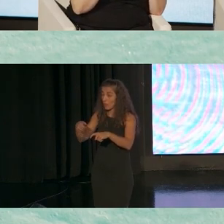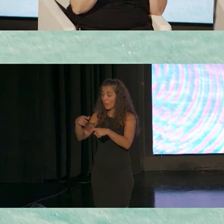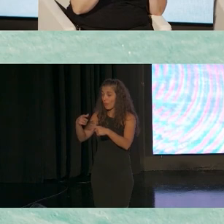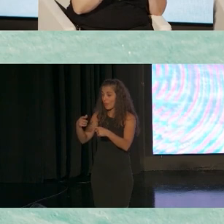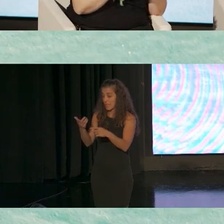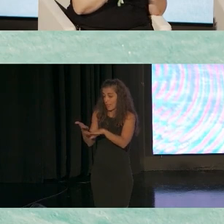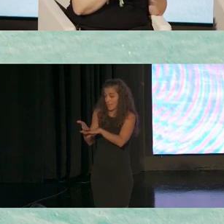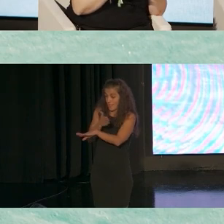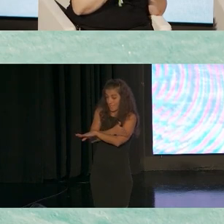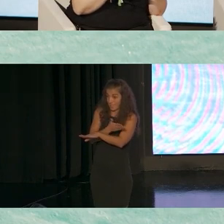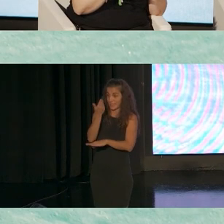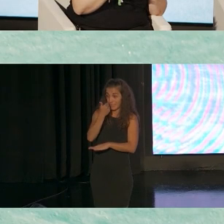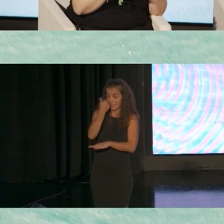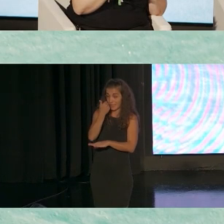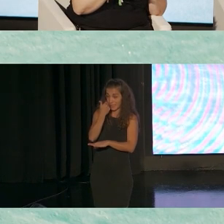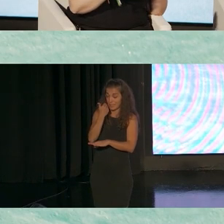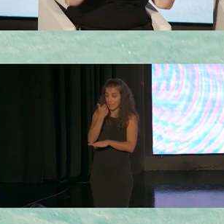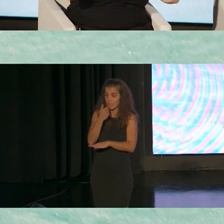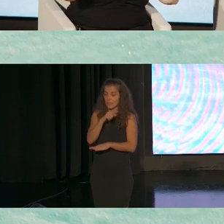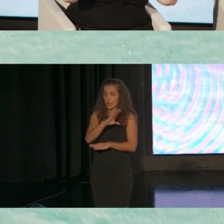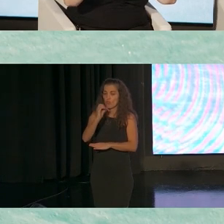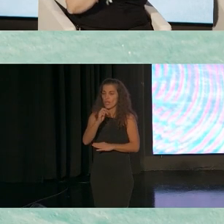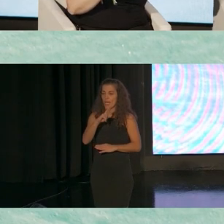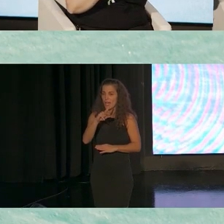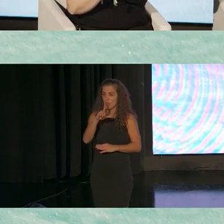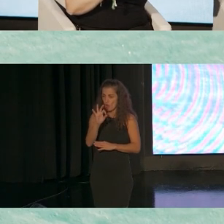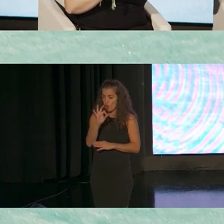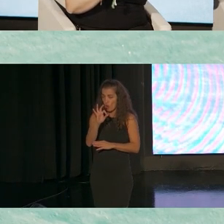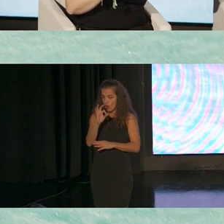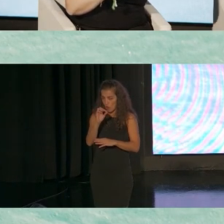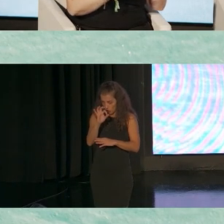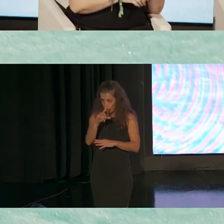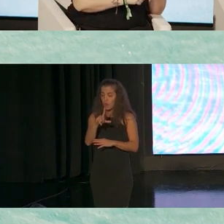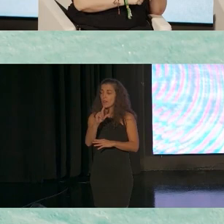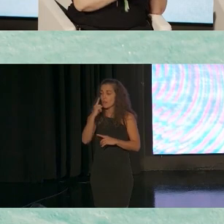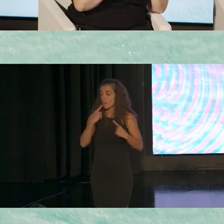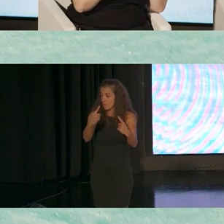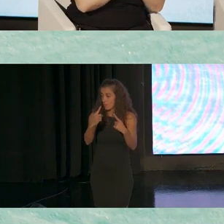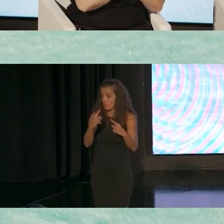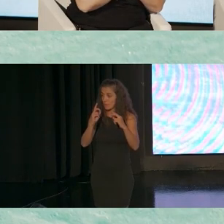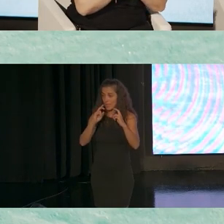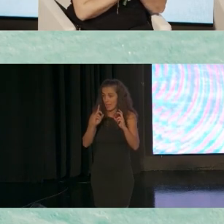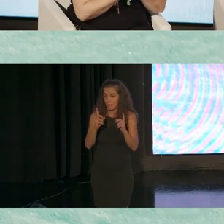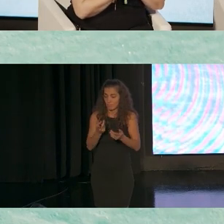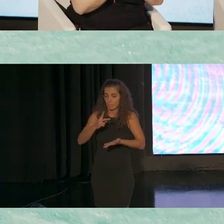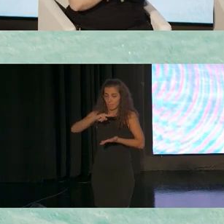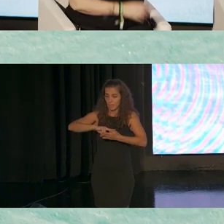primera crisis espasmos perdida visión y bueno